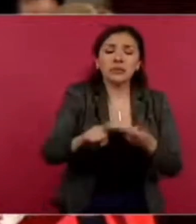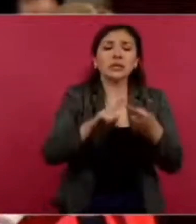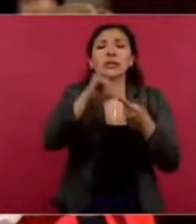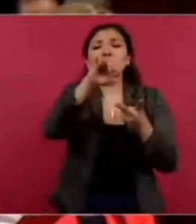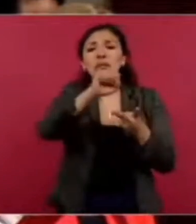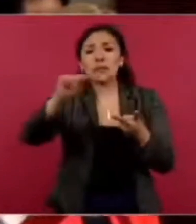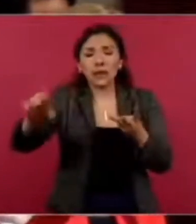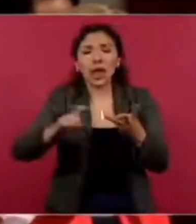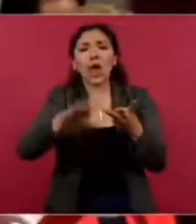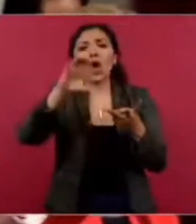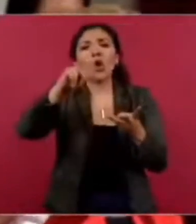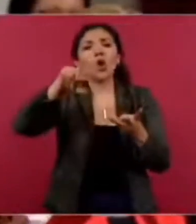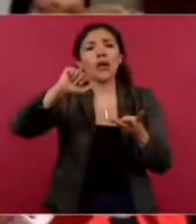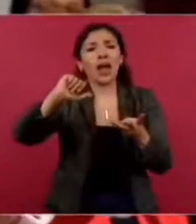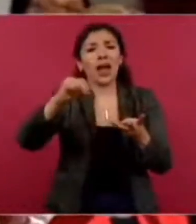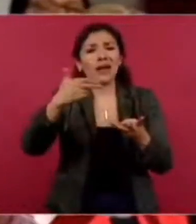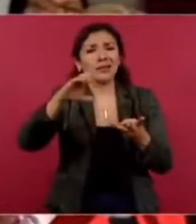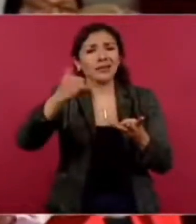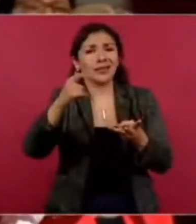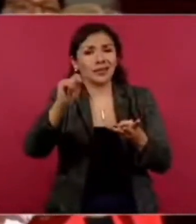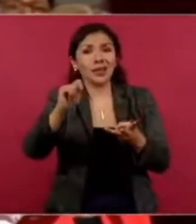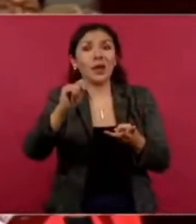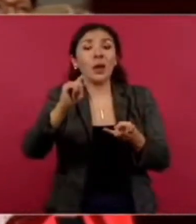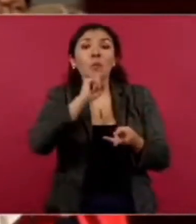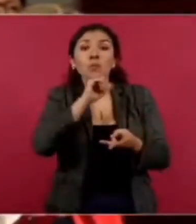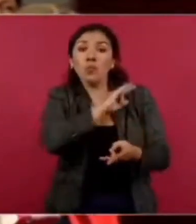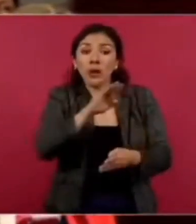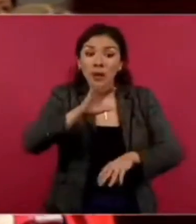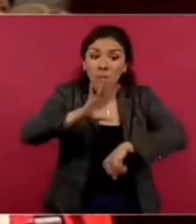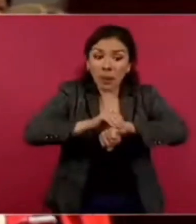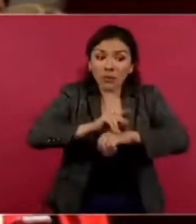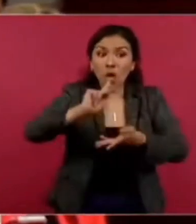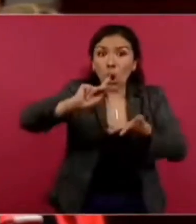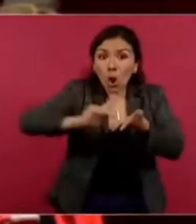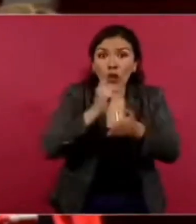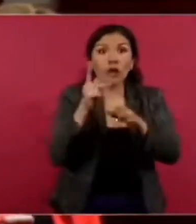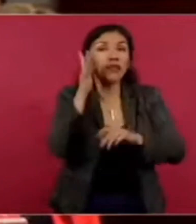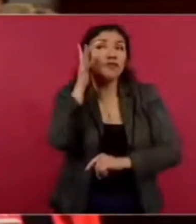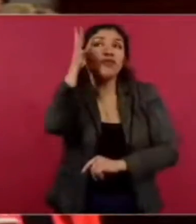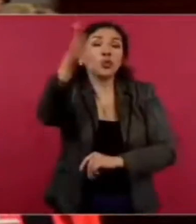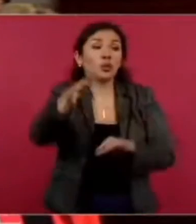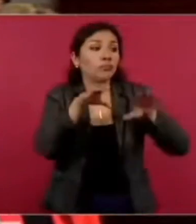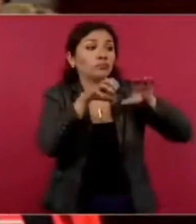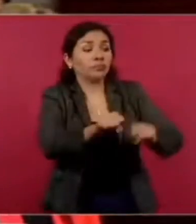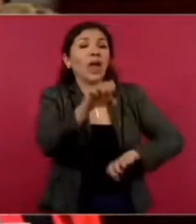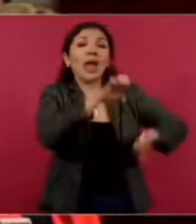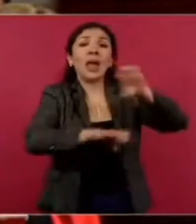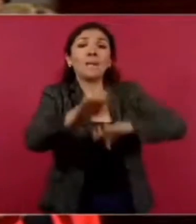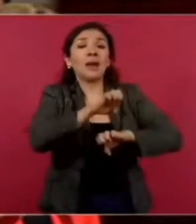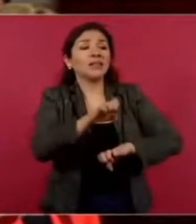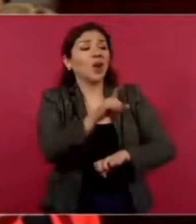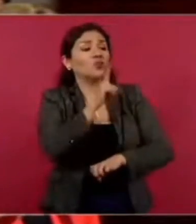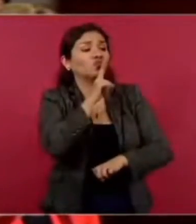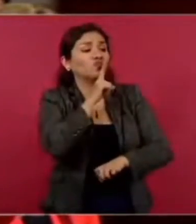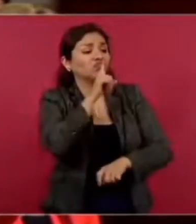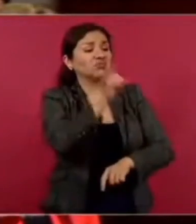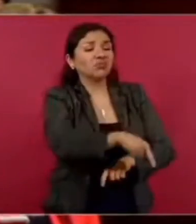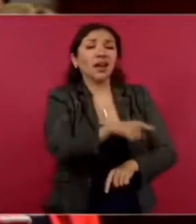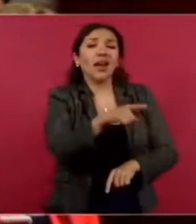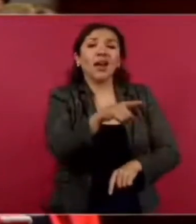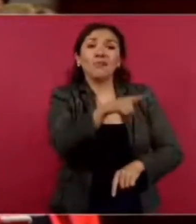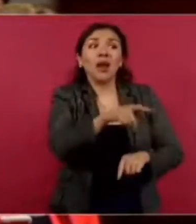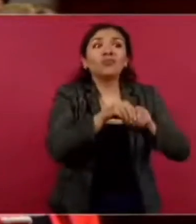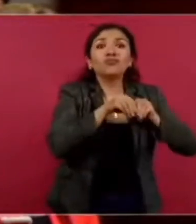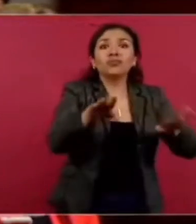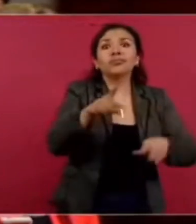propio CONACYT. No permitirse en un futuro que el CONACYT vuelva a ser capturado por las empresas, ¿no?, que eran las que impedían que toda